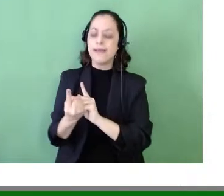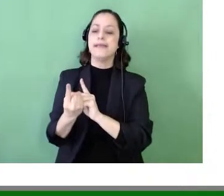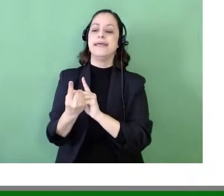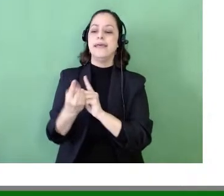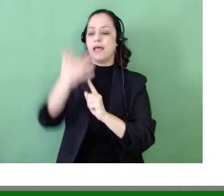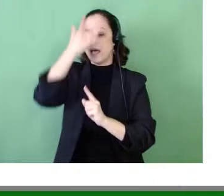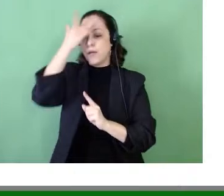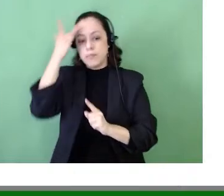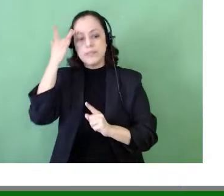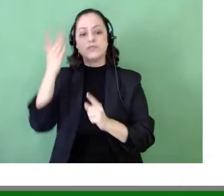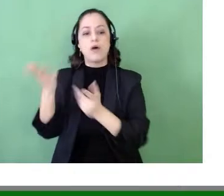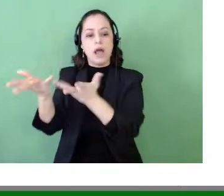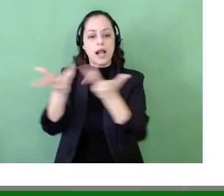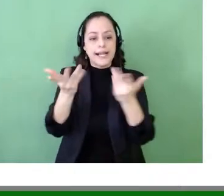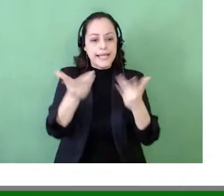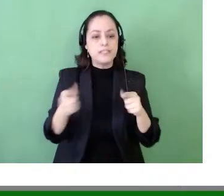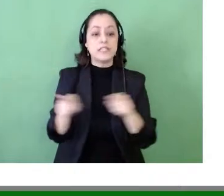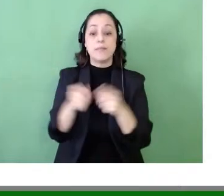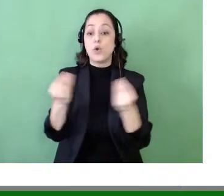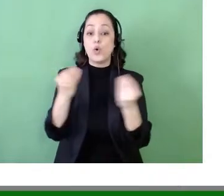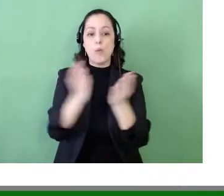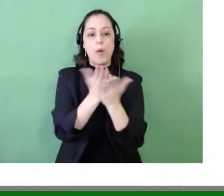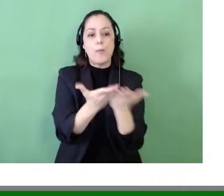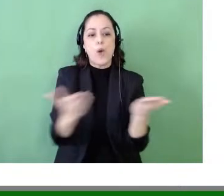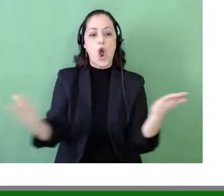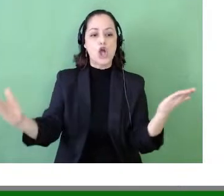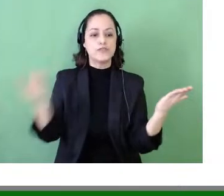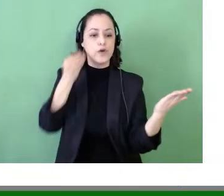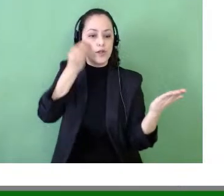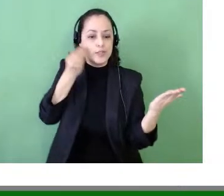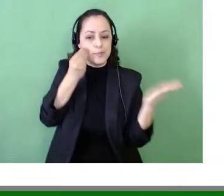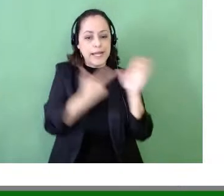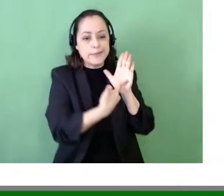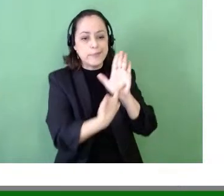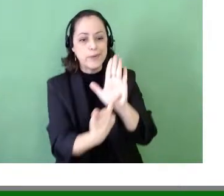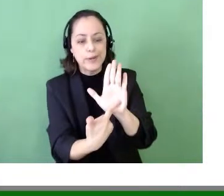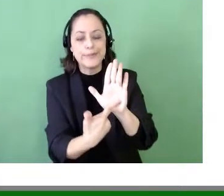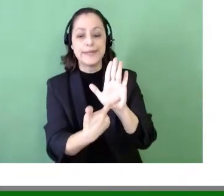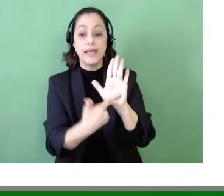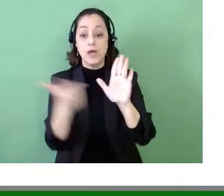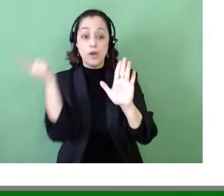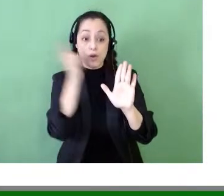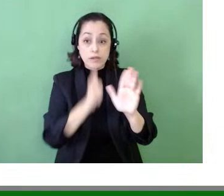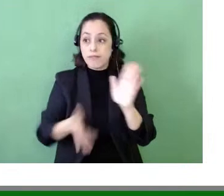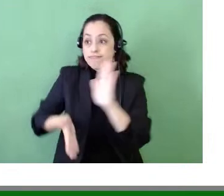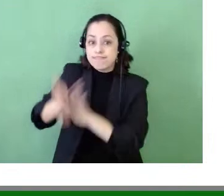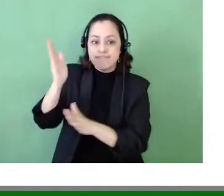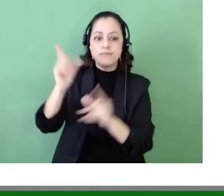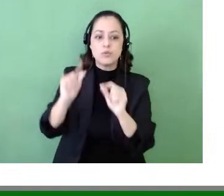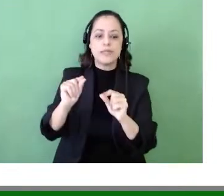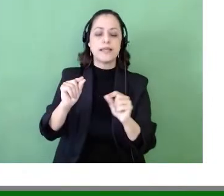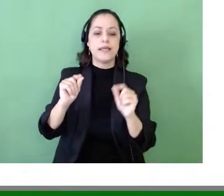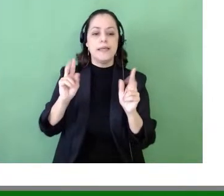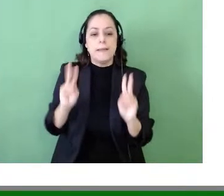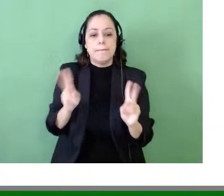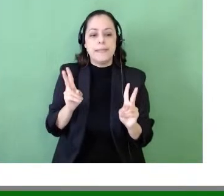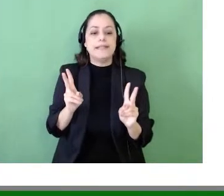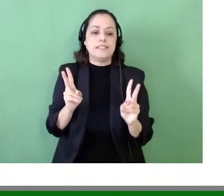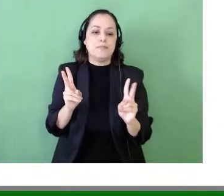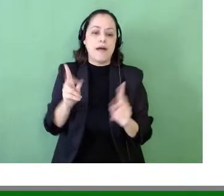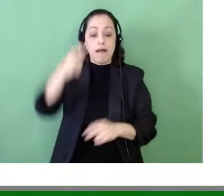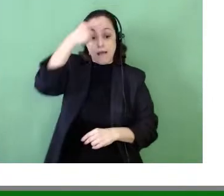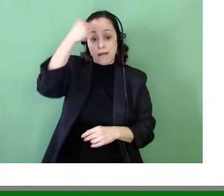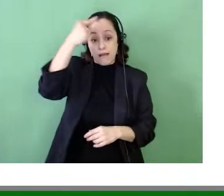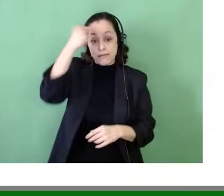posicionar en el mercado, de cómo hacer un portfolio y cosas prácticas para que salgan, salir de sus grados con